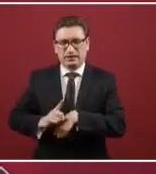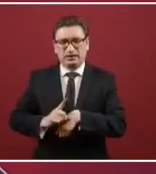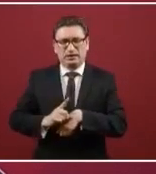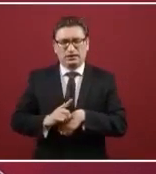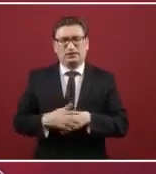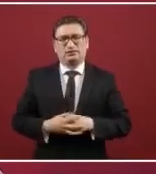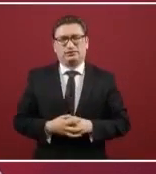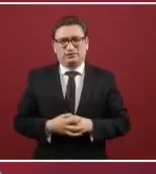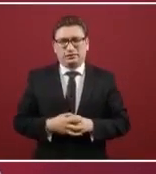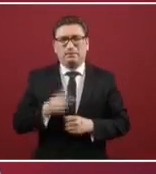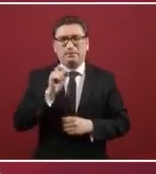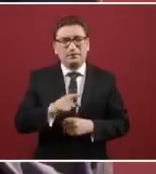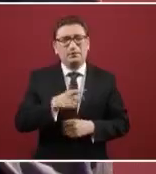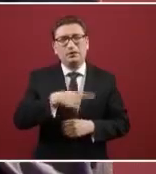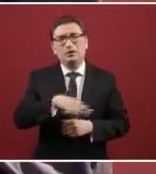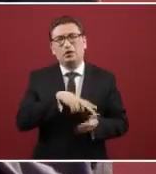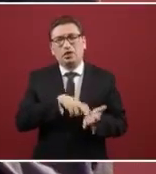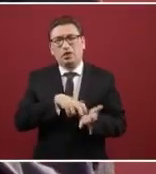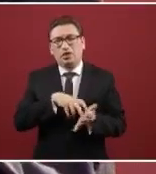durante la reforma como